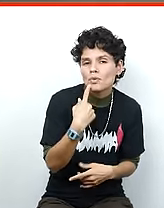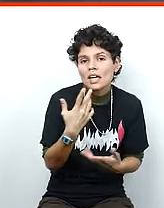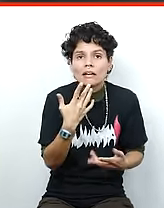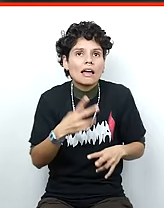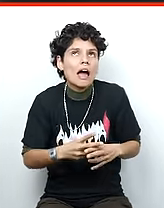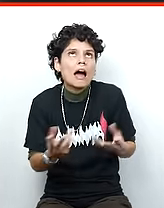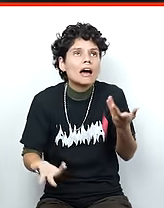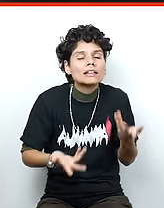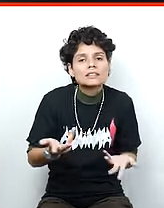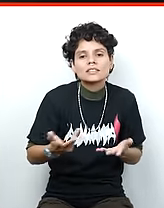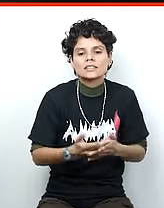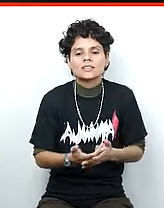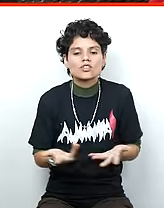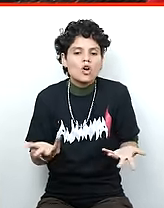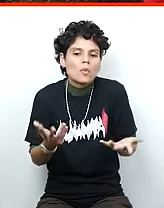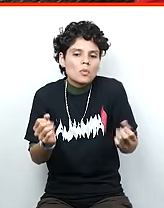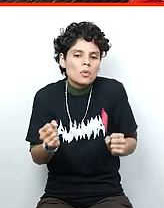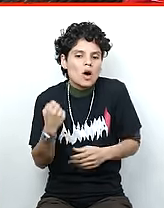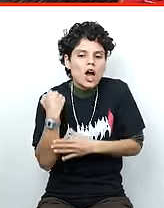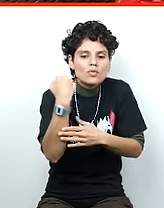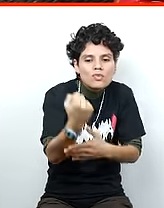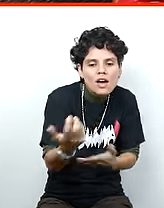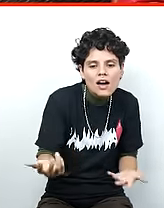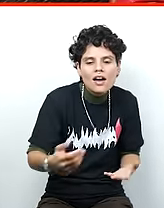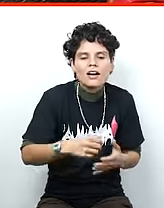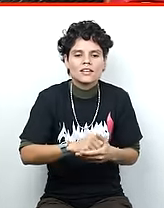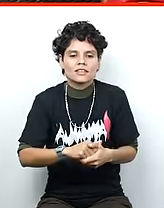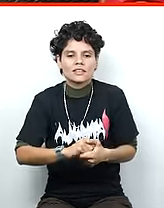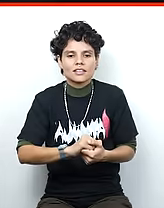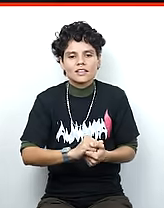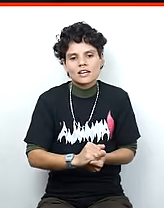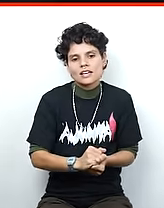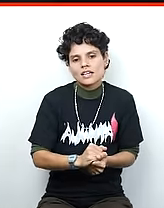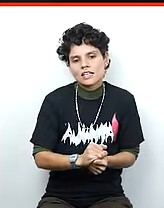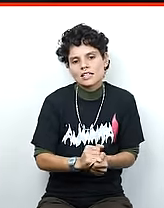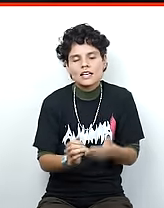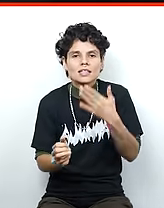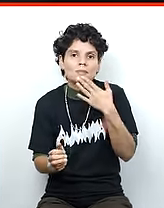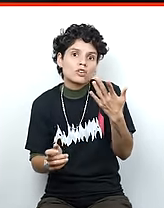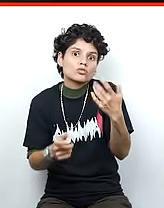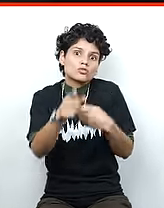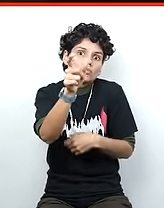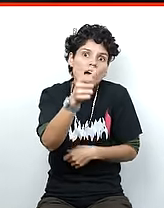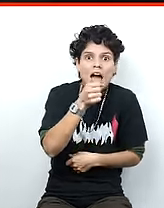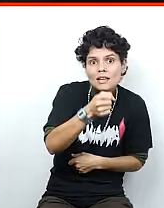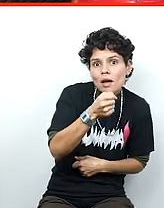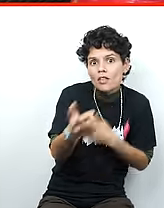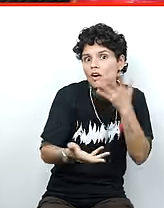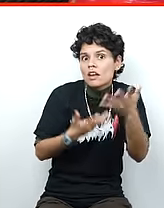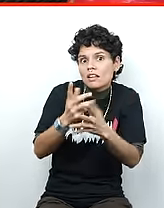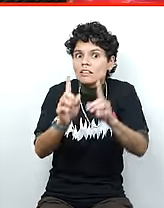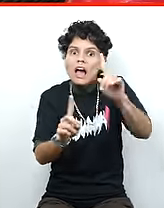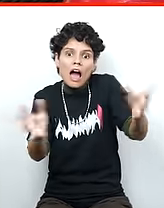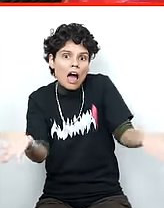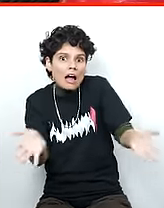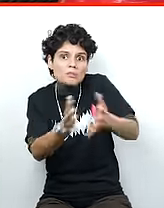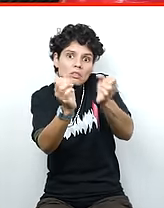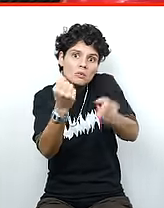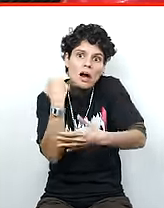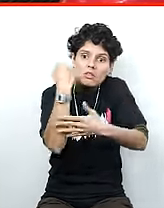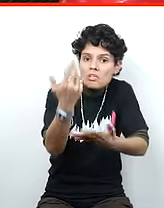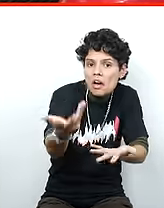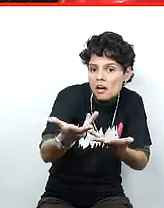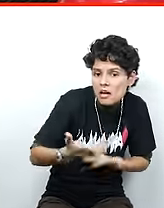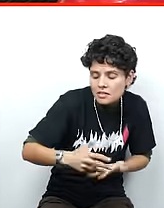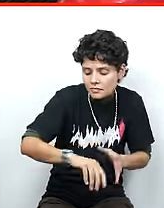así, compadre, qué es lo que, cómo te podemos ayudar, si eres animador, cantante. No, igual,